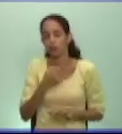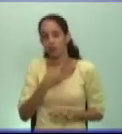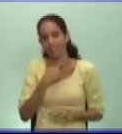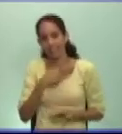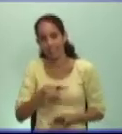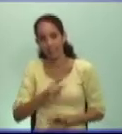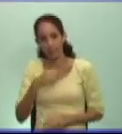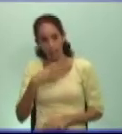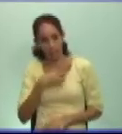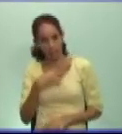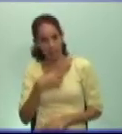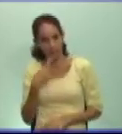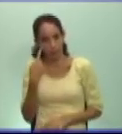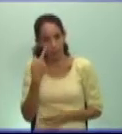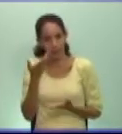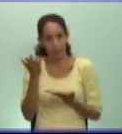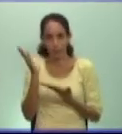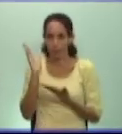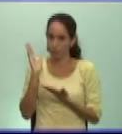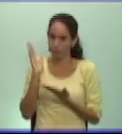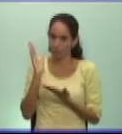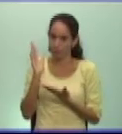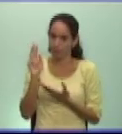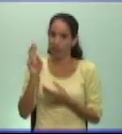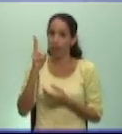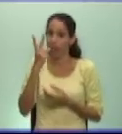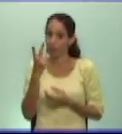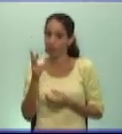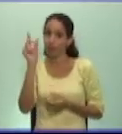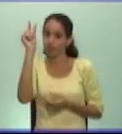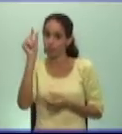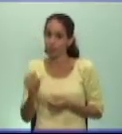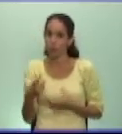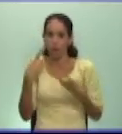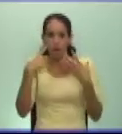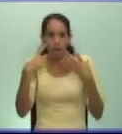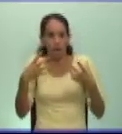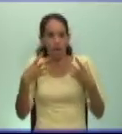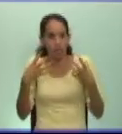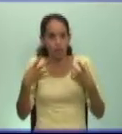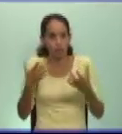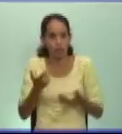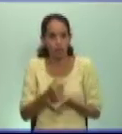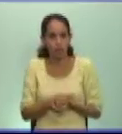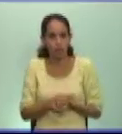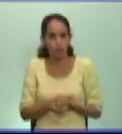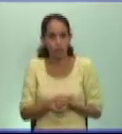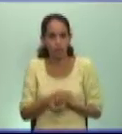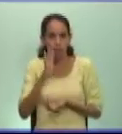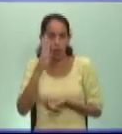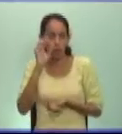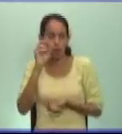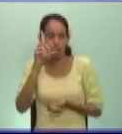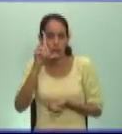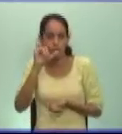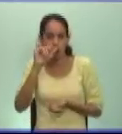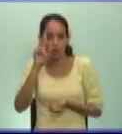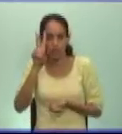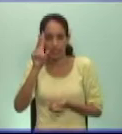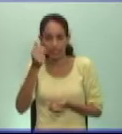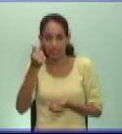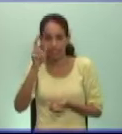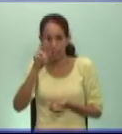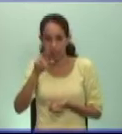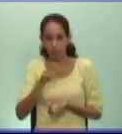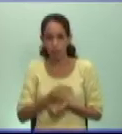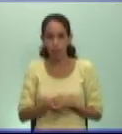Pero continuamos, dos grandes figuras de esta integración, toda la actuación de Simón Bolívar y posteriormente Martí con sus grandes obras,